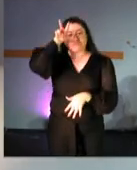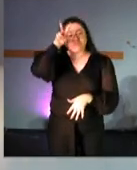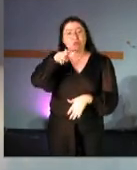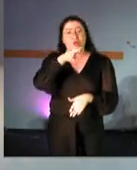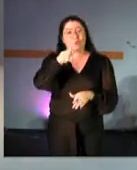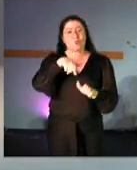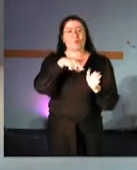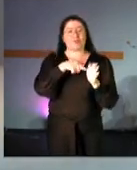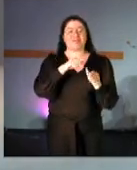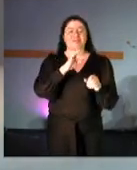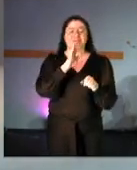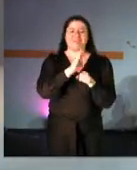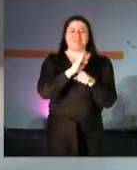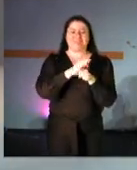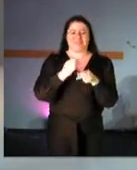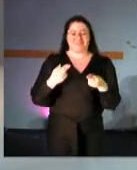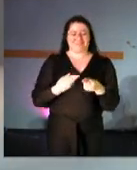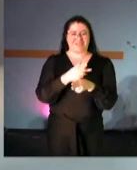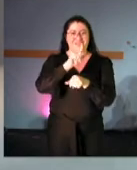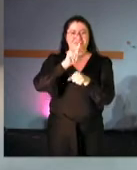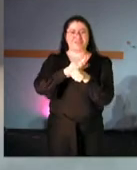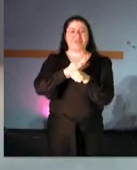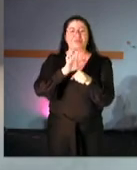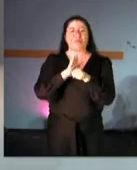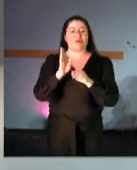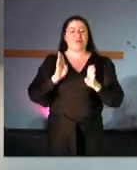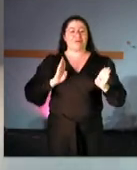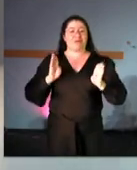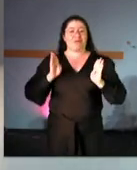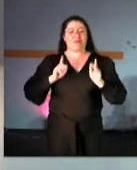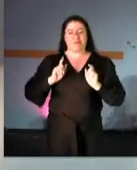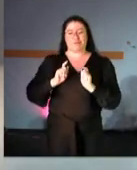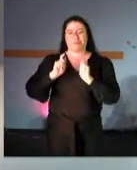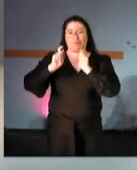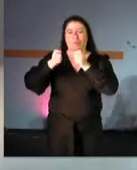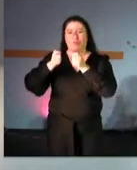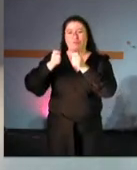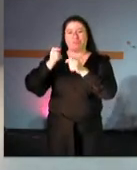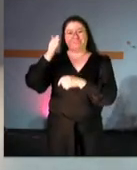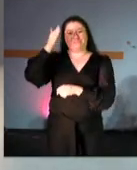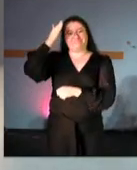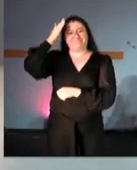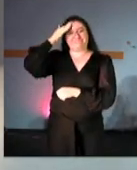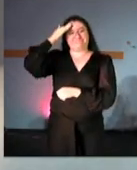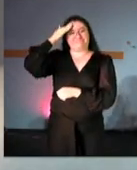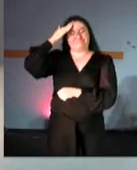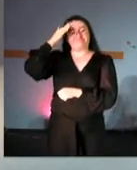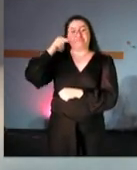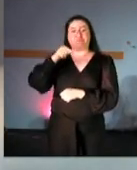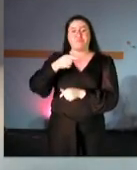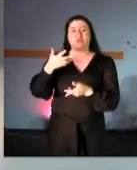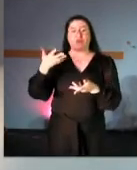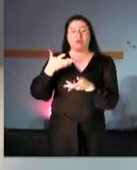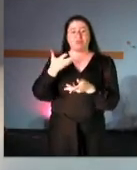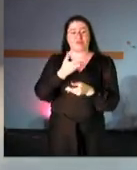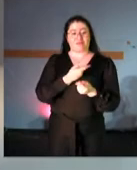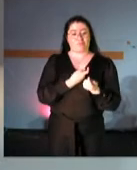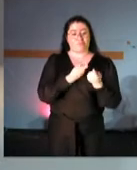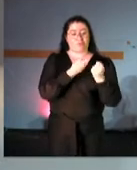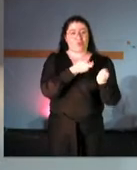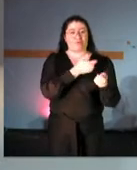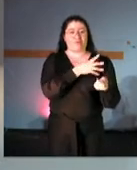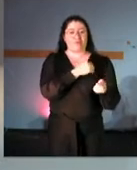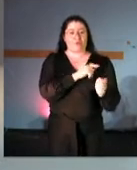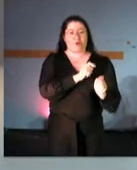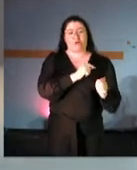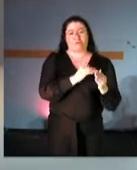Nacional, que era el ejército creado bajo los auspicios del imperialismo durante la ocupación, que pudo dejar a su hijo en el